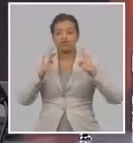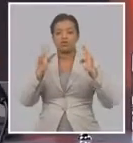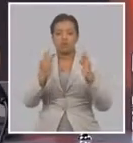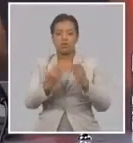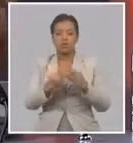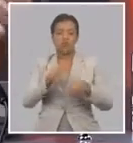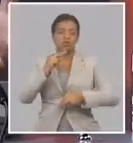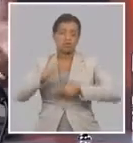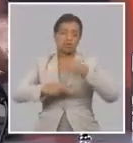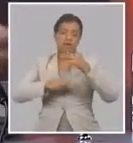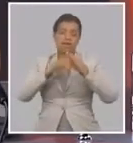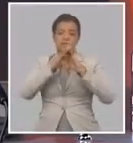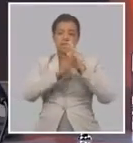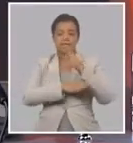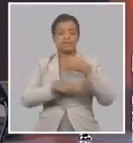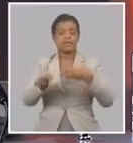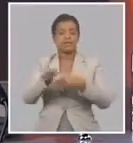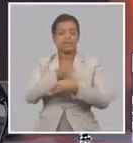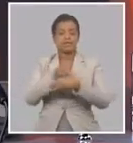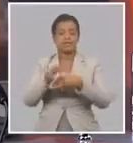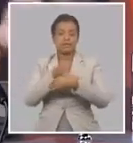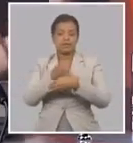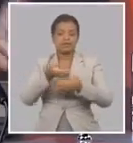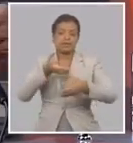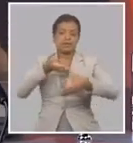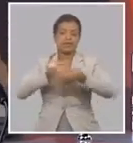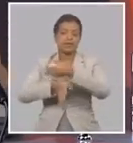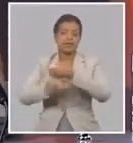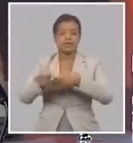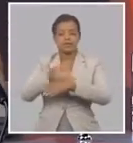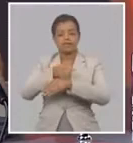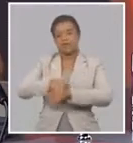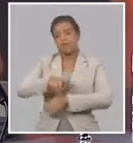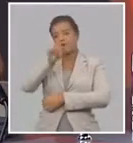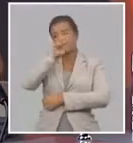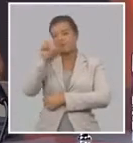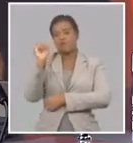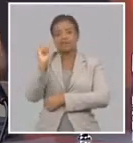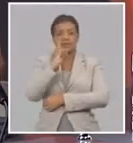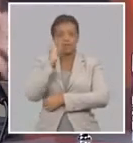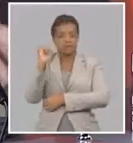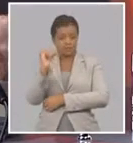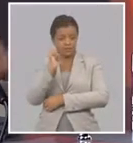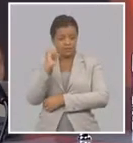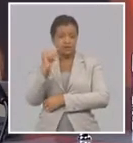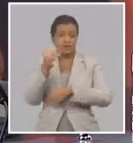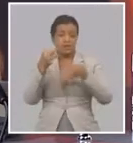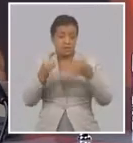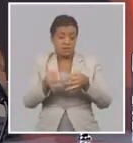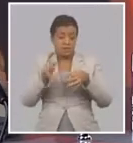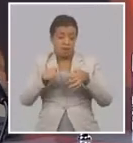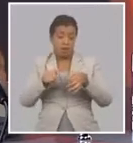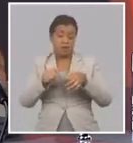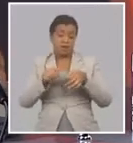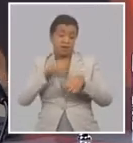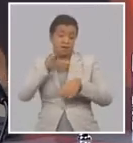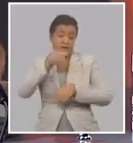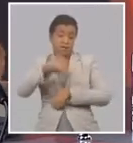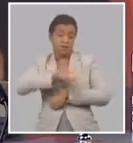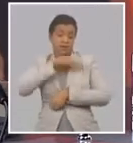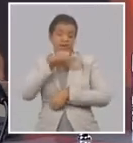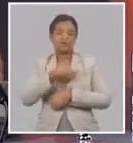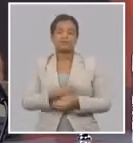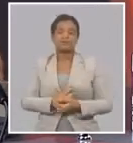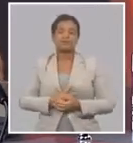para la actuación integral de nuestros puntos de entrada dígase de los repuestos internacionales en cuestión el asunto en cuestión en este minuto y